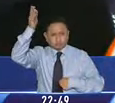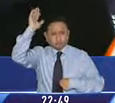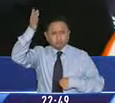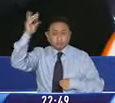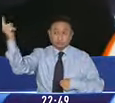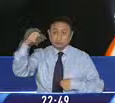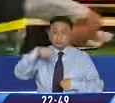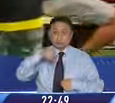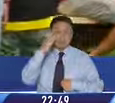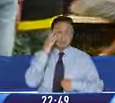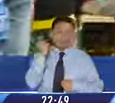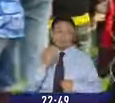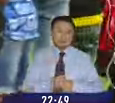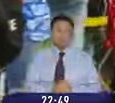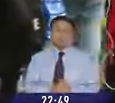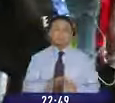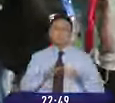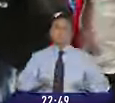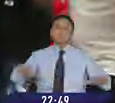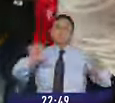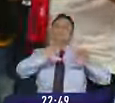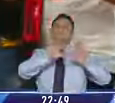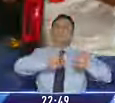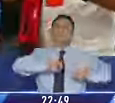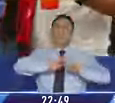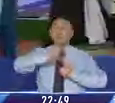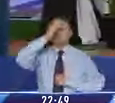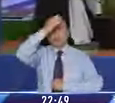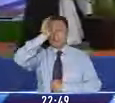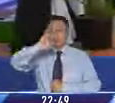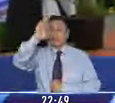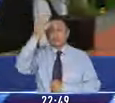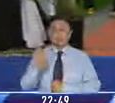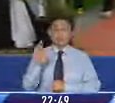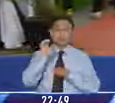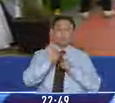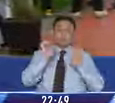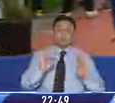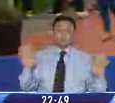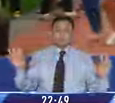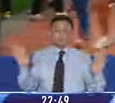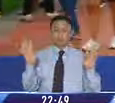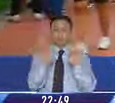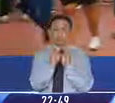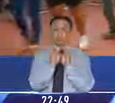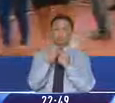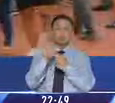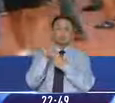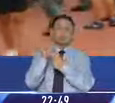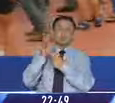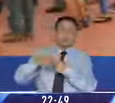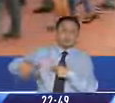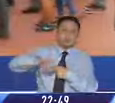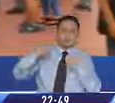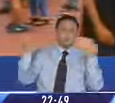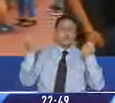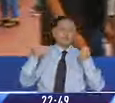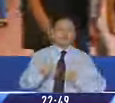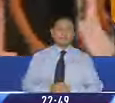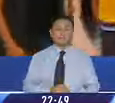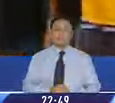esta experiencia. Es un sitio donde se encuentra la cultura brasileña con la ecuatoriana y hacen de esta feria una fiesta del fútbol y